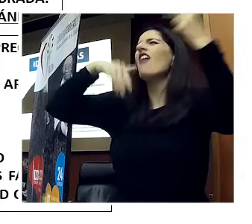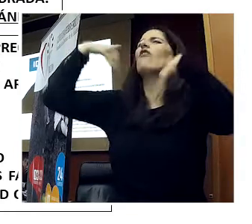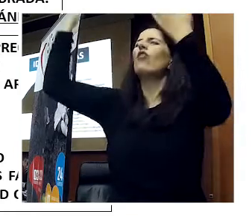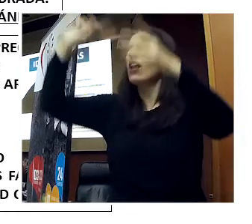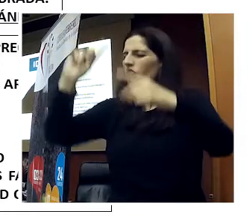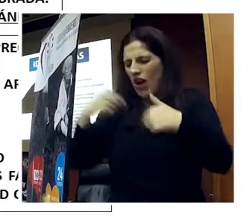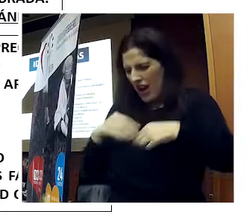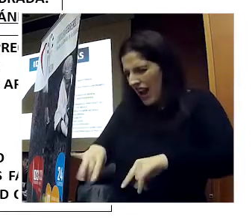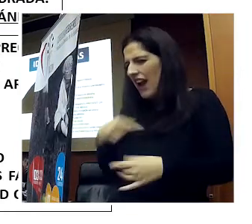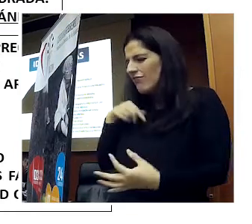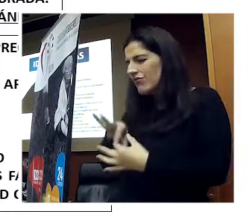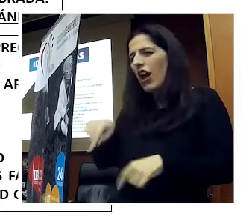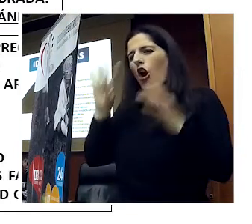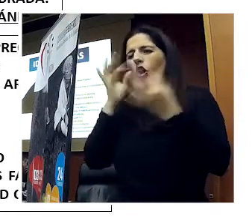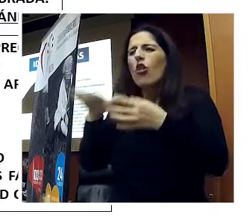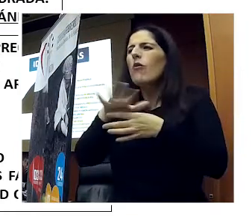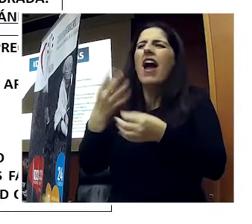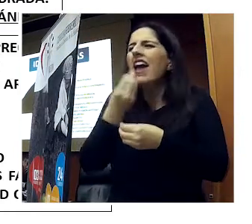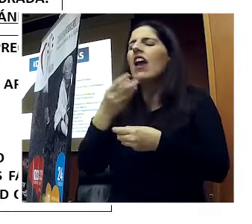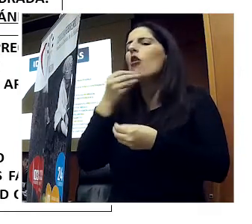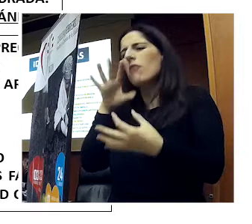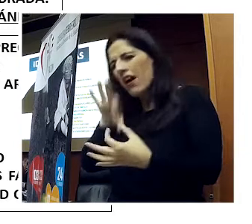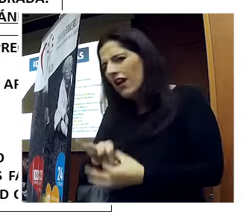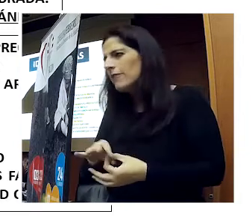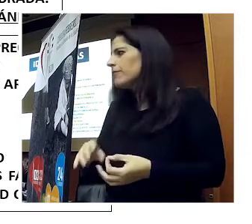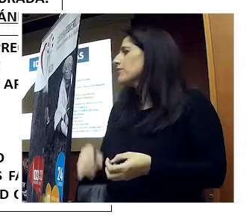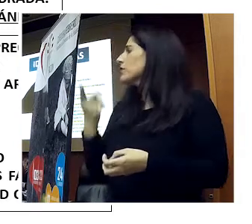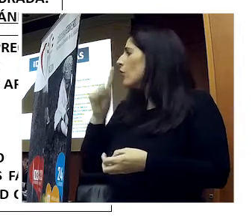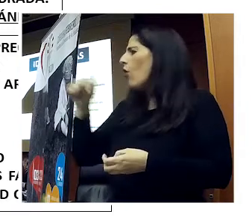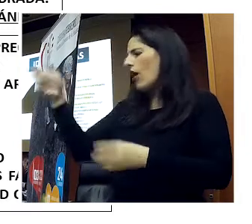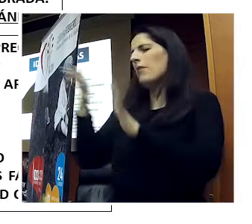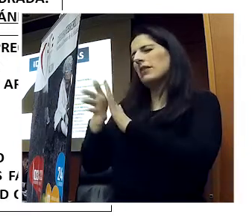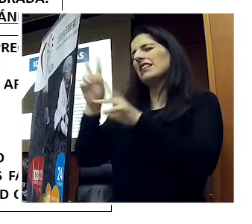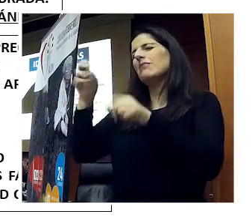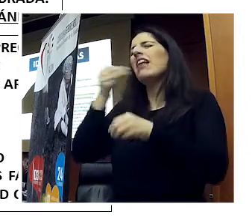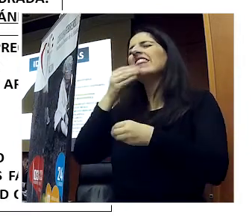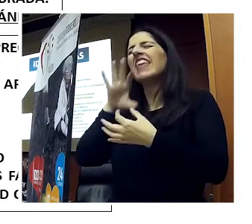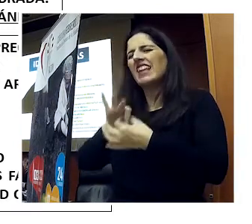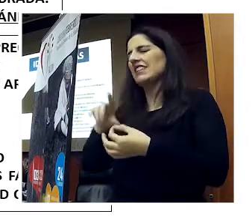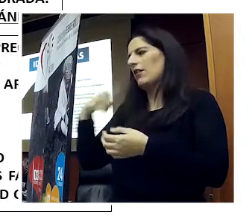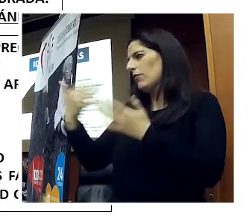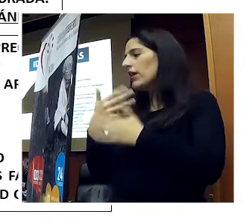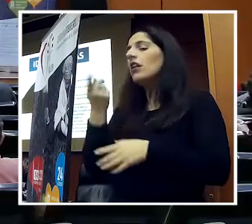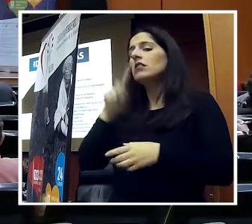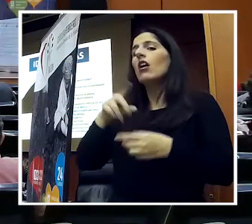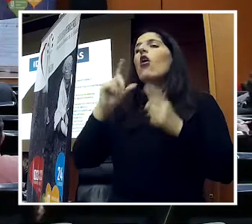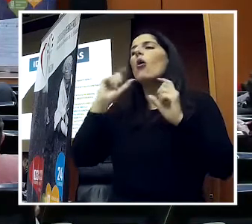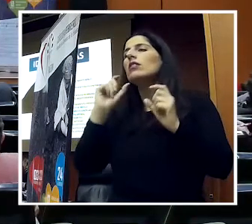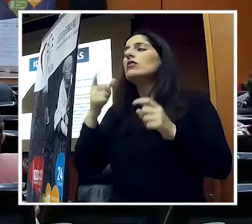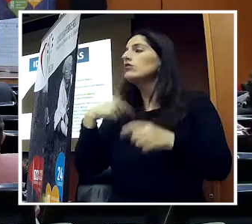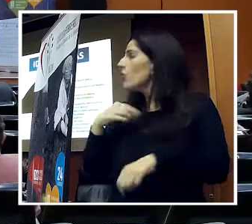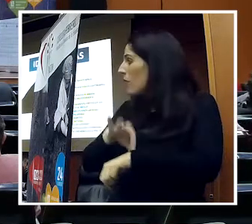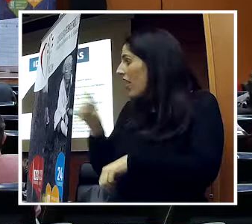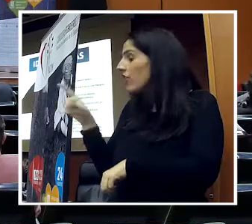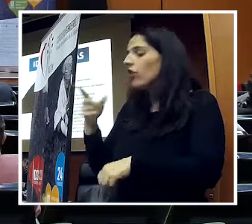los médicos sería esa detección precoz de esos factores de riesgo que os comentábamos, ver en los pacientes que son obesos, los pacientes que son fumadores, los pacientes que